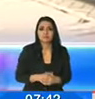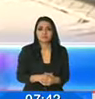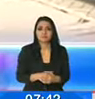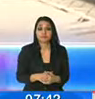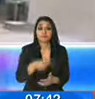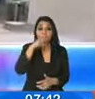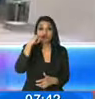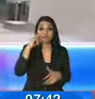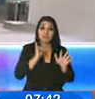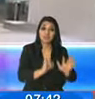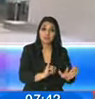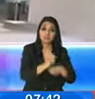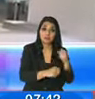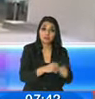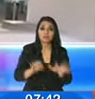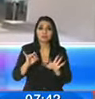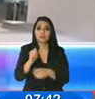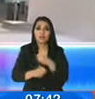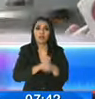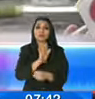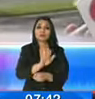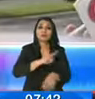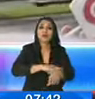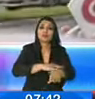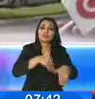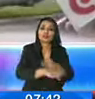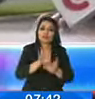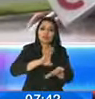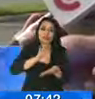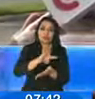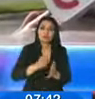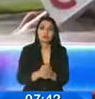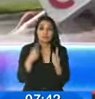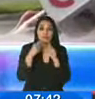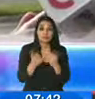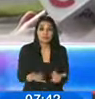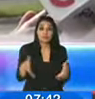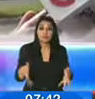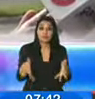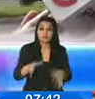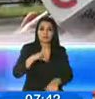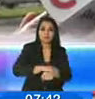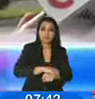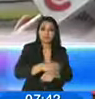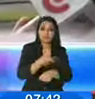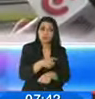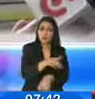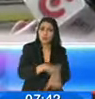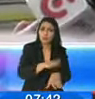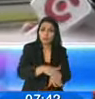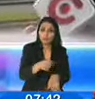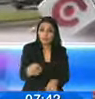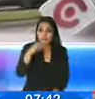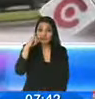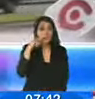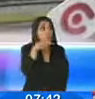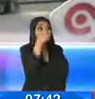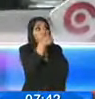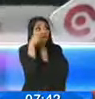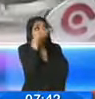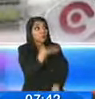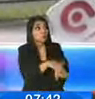7 y 8 años en los baños del plantel. El profesor que ahora está detenido y que también ha sido un implicado porque fue reconocido por los niños,